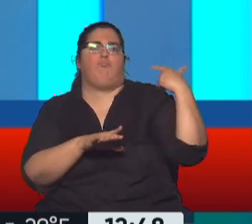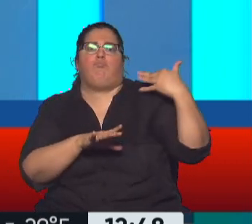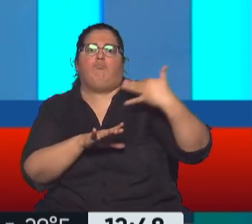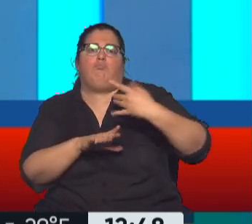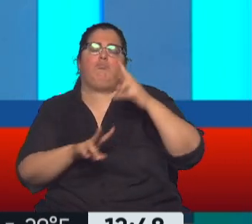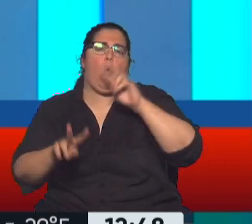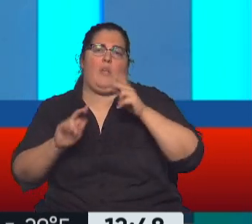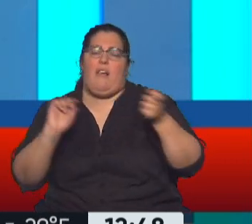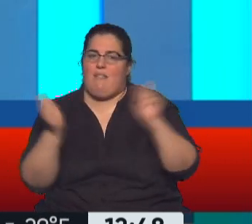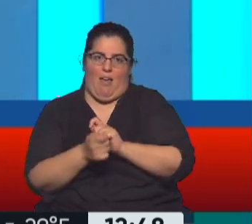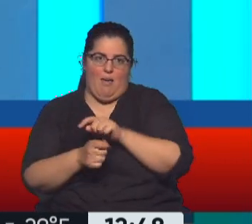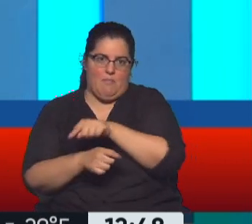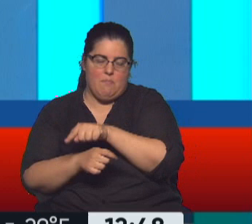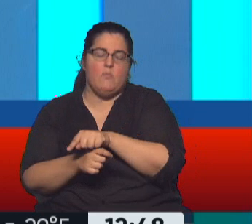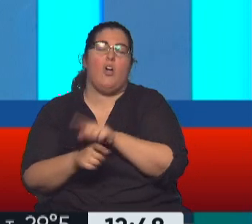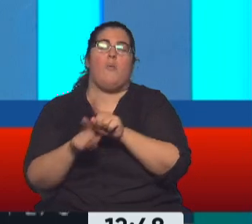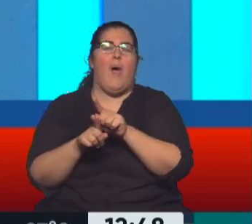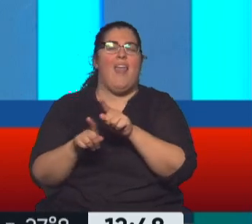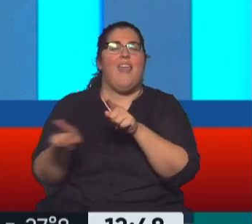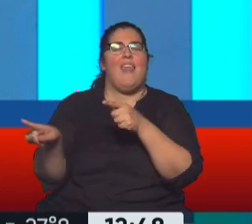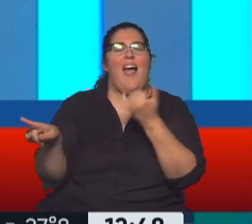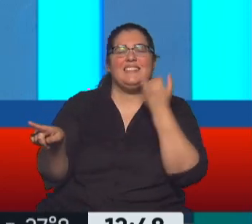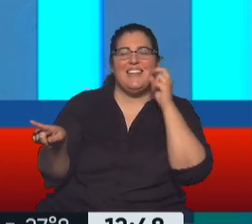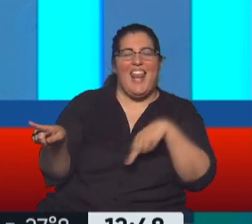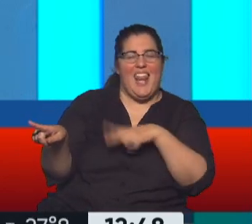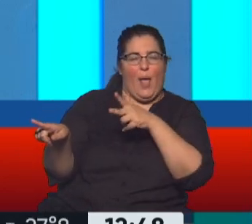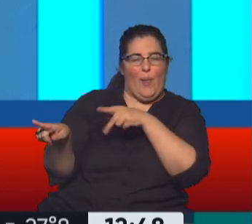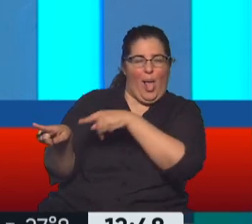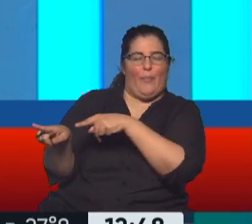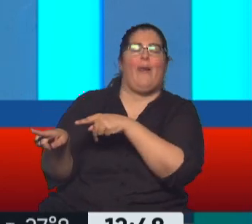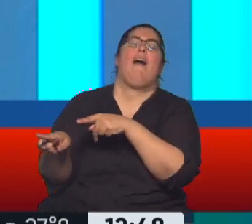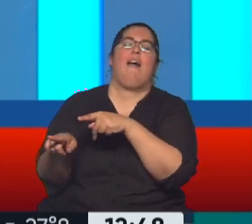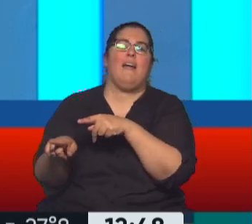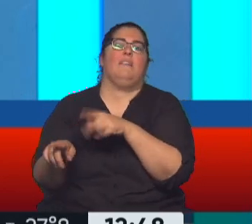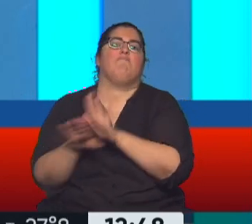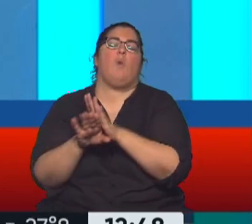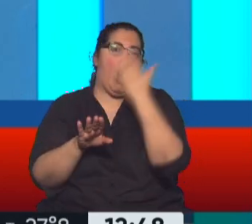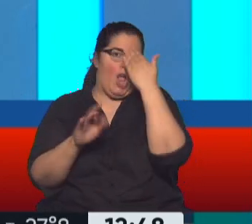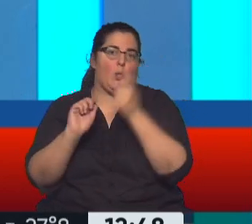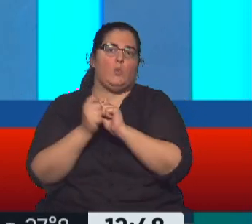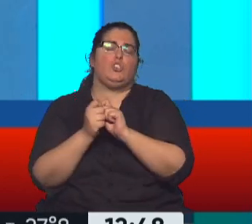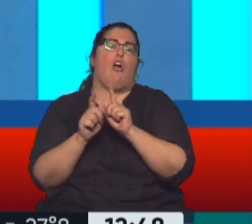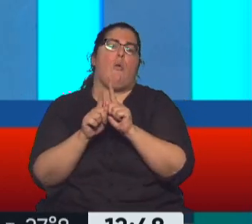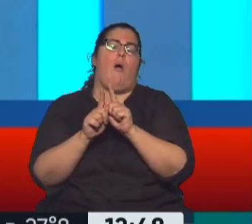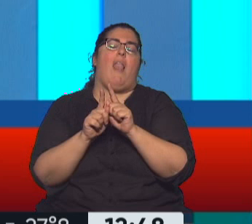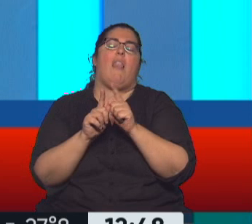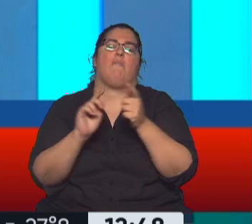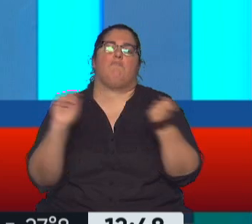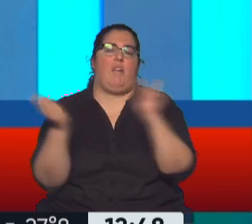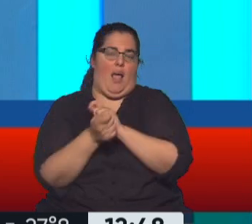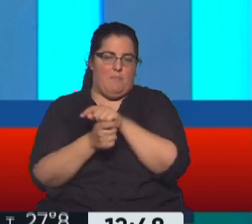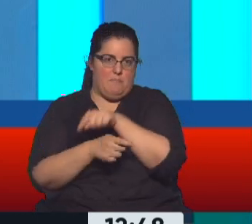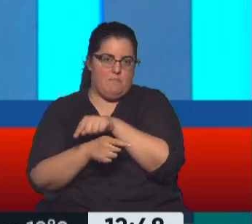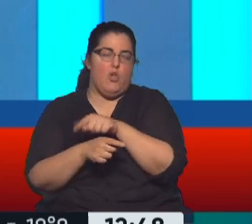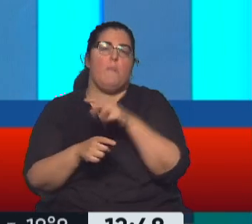a, como bien mencionaba Ayelén, lo que fue esta continuidad institucional en la transición de la herencia del pinochetismo. Sí. Por